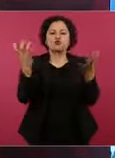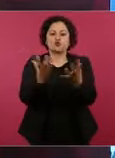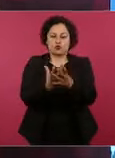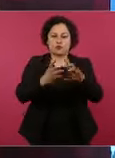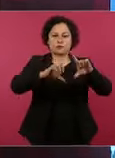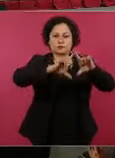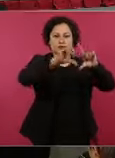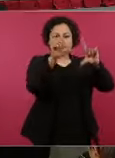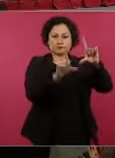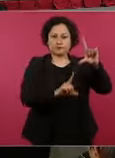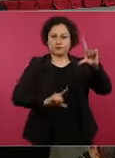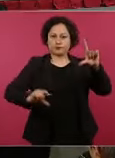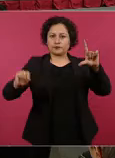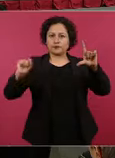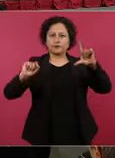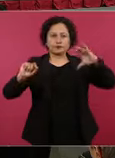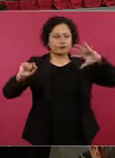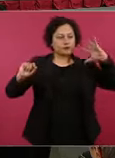El Pacífico tenía